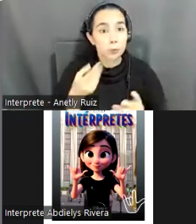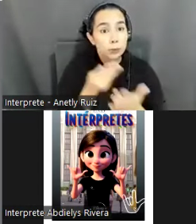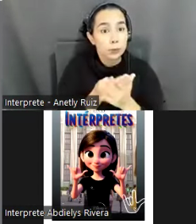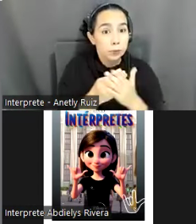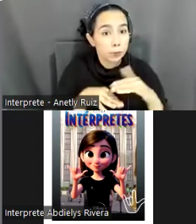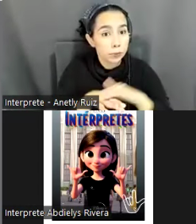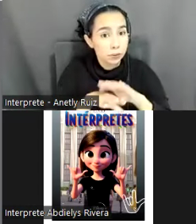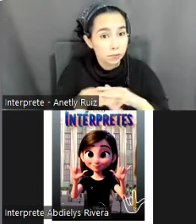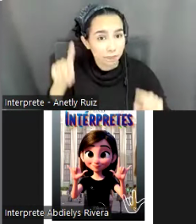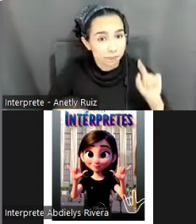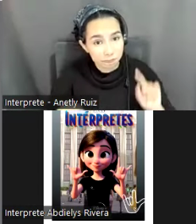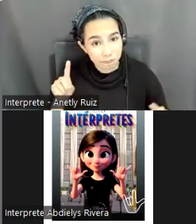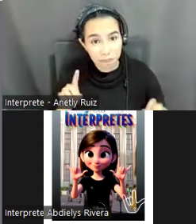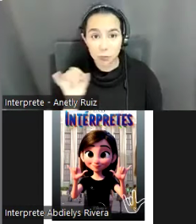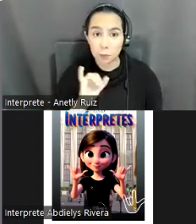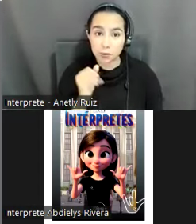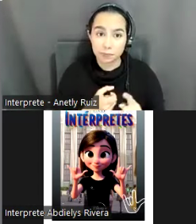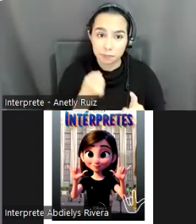también.